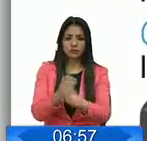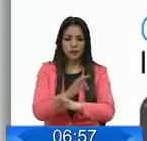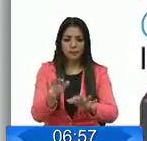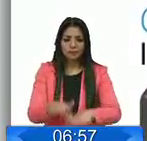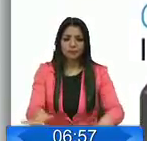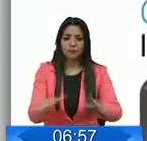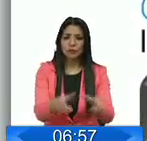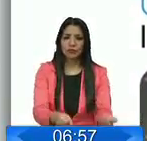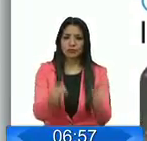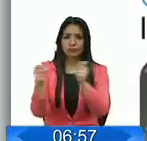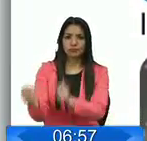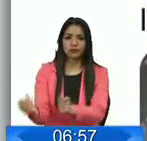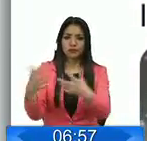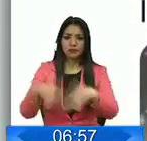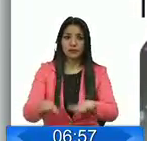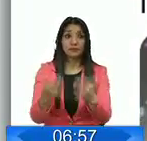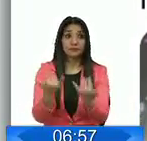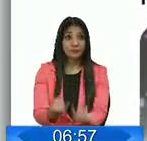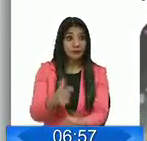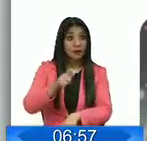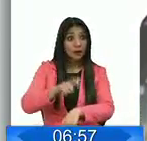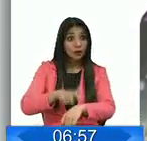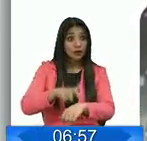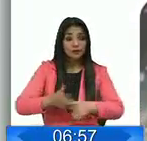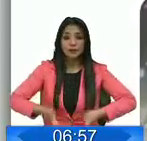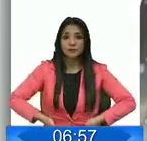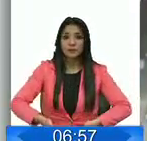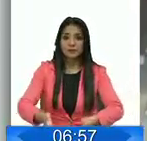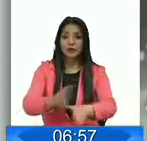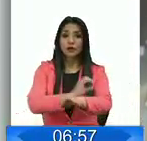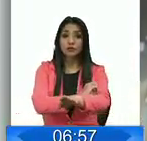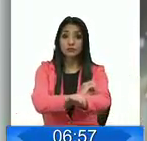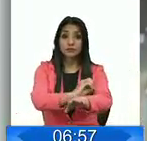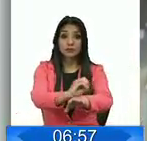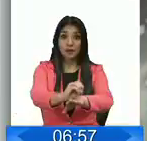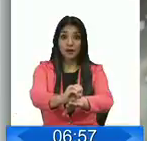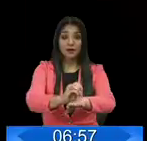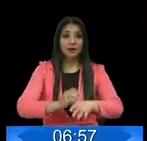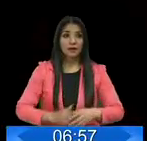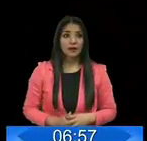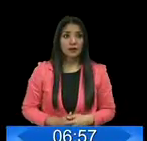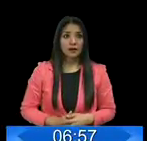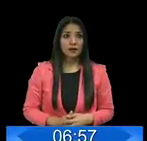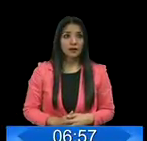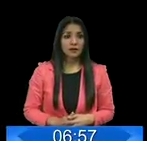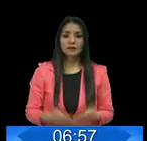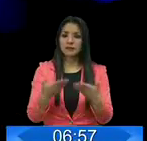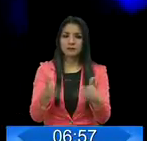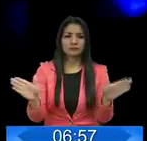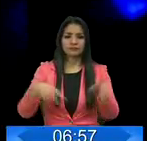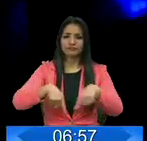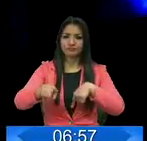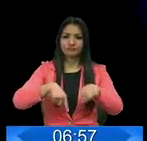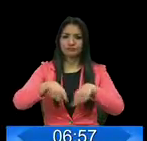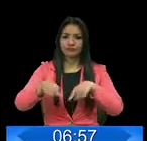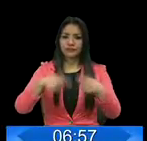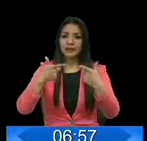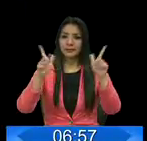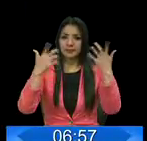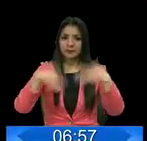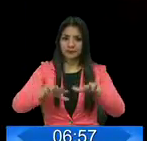retiro del vehículo. A esta hora, la Avenida Occidental ya, o la Mariscal Sucre, está habilitada para el tráfico.